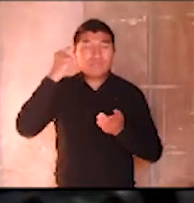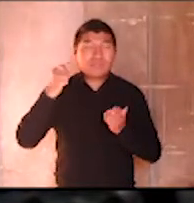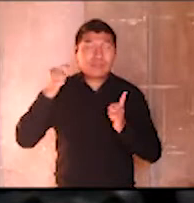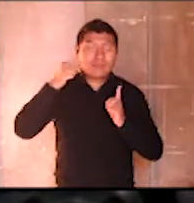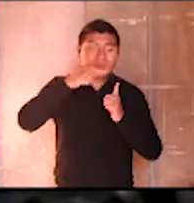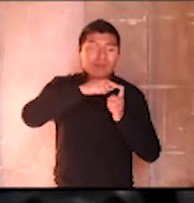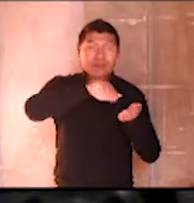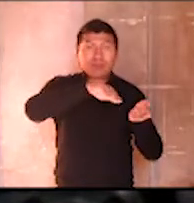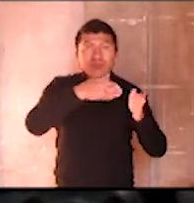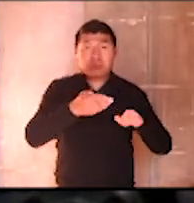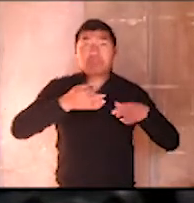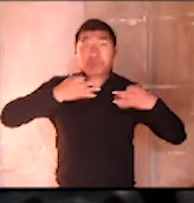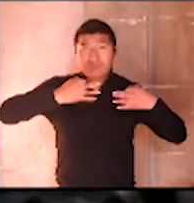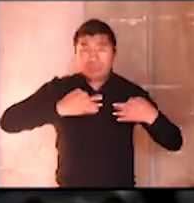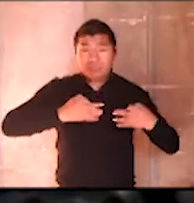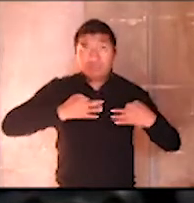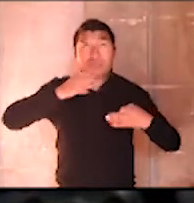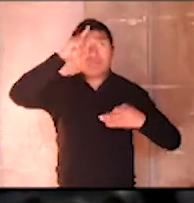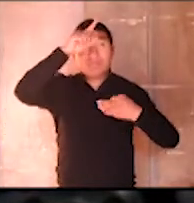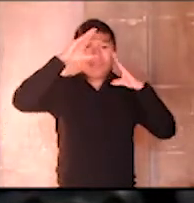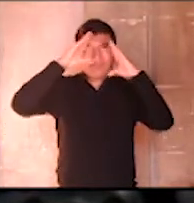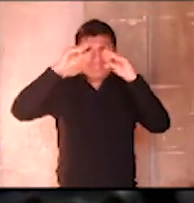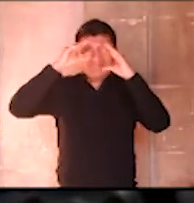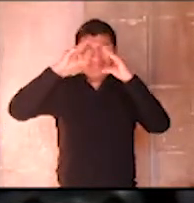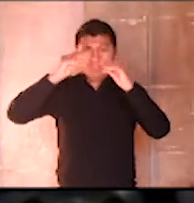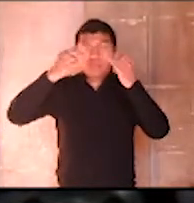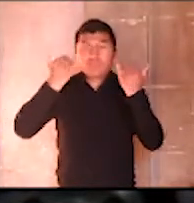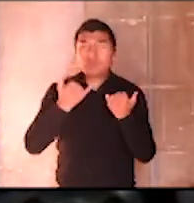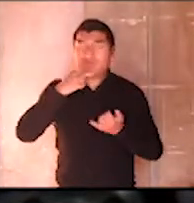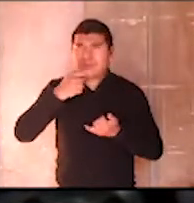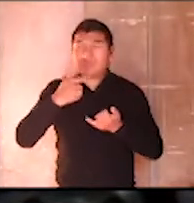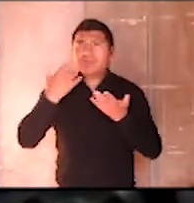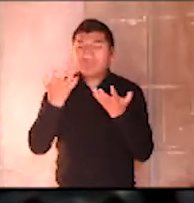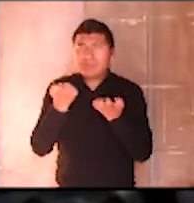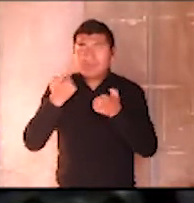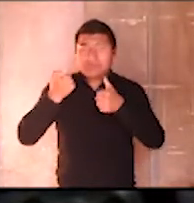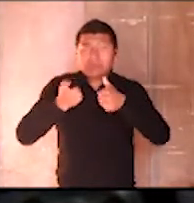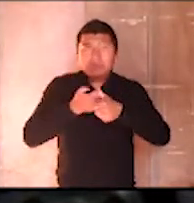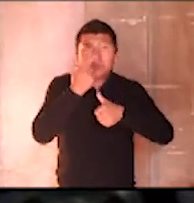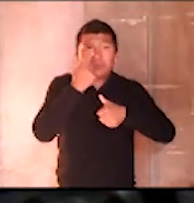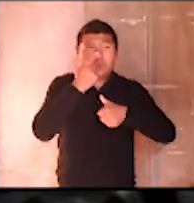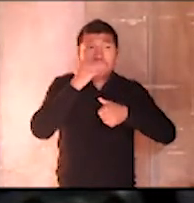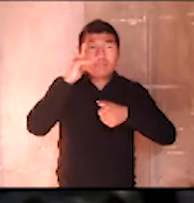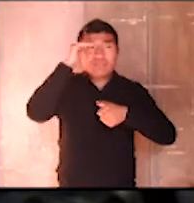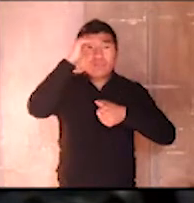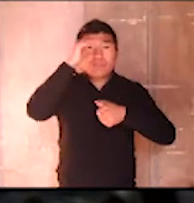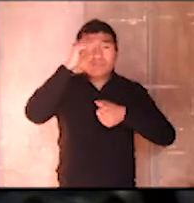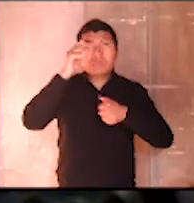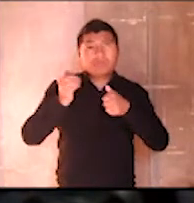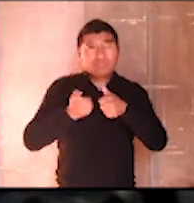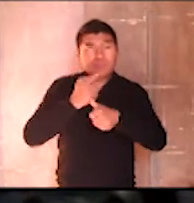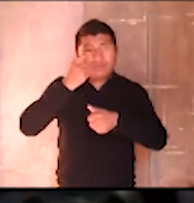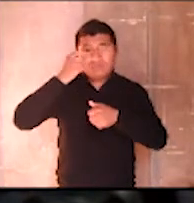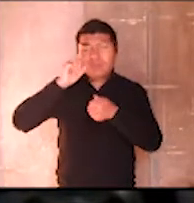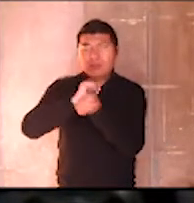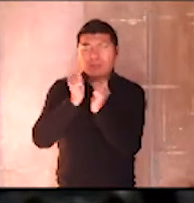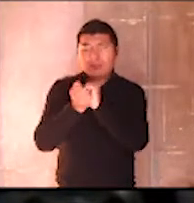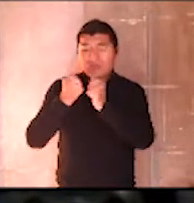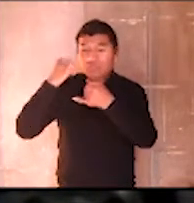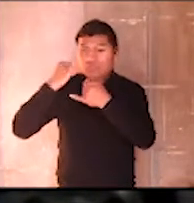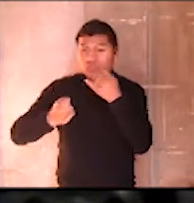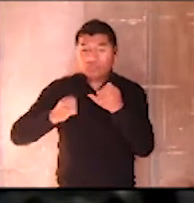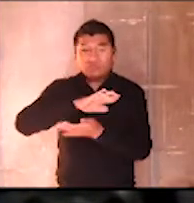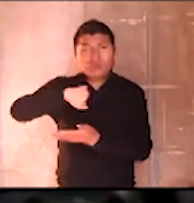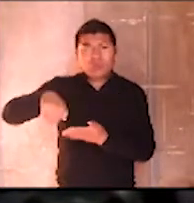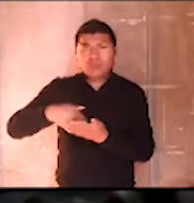y por eso nos enseña y nos dice hoy, el que quiera ser el primero, debe hacerse el último de todos